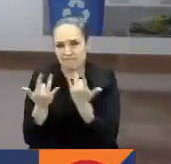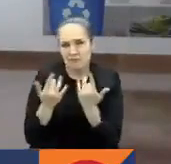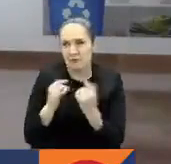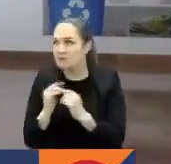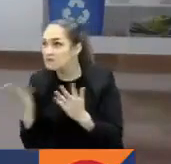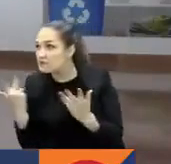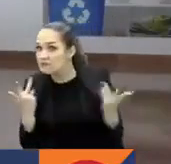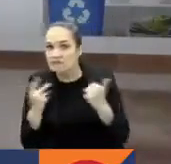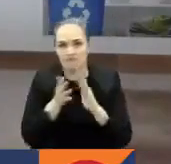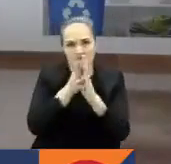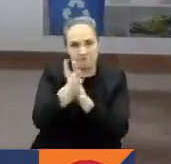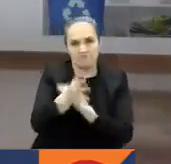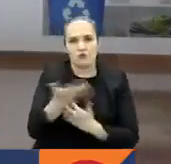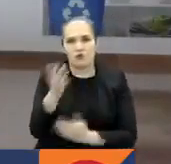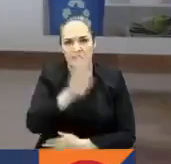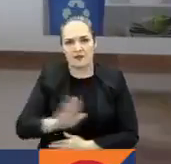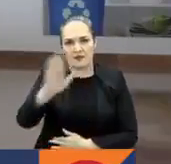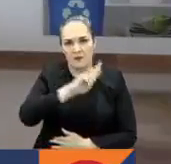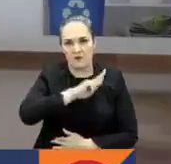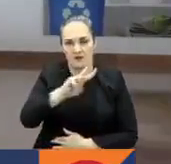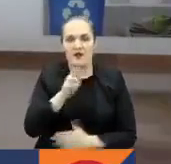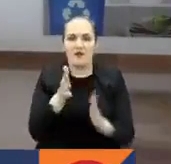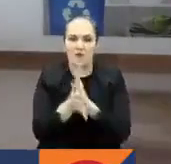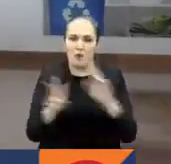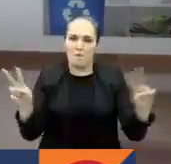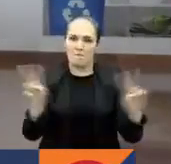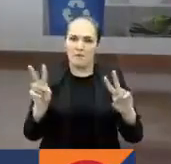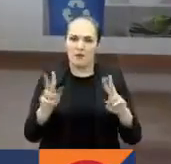el departamento. Información a esta hora de la tarde en el